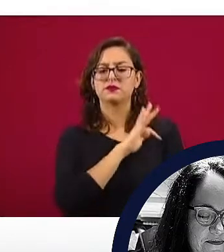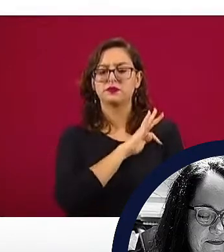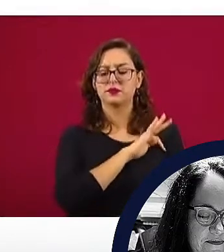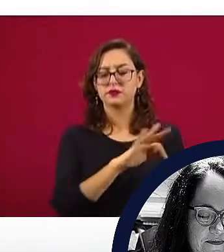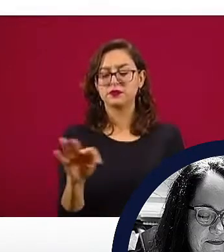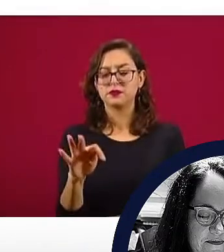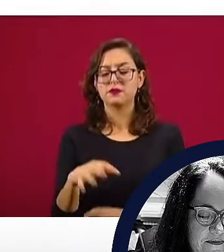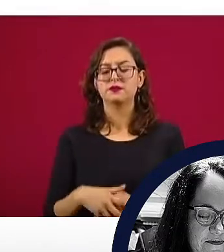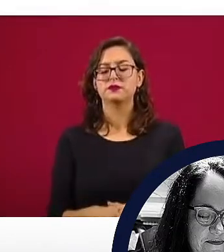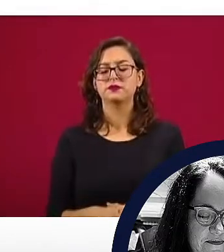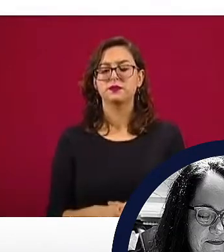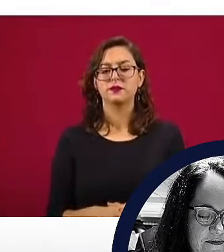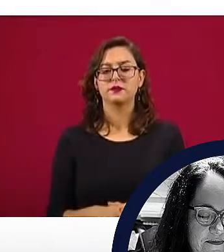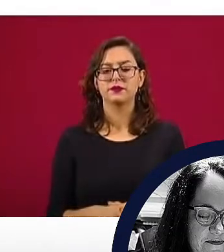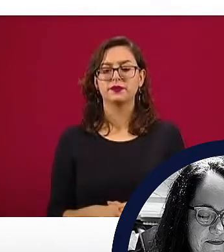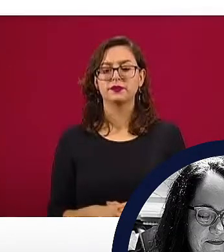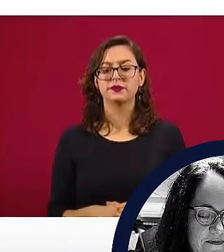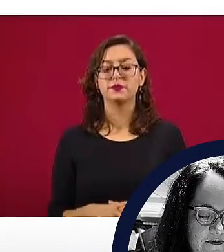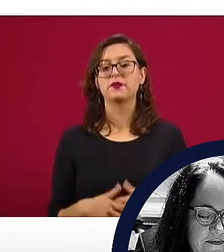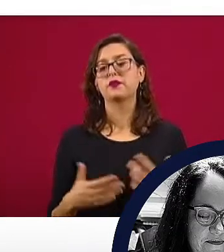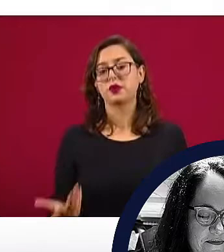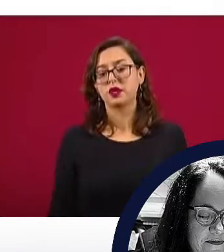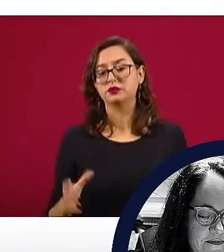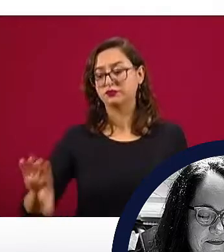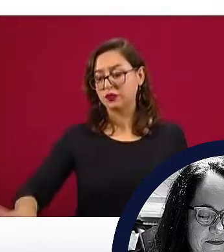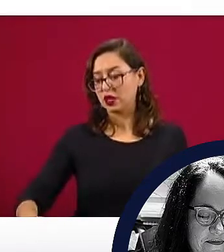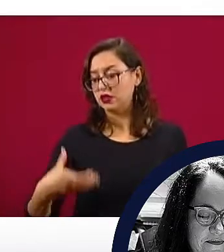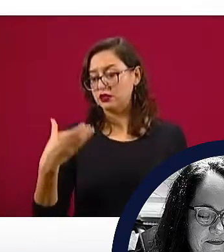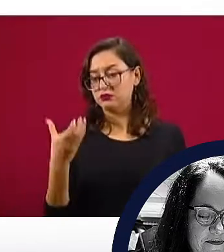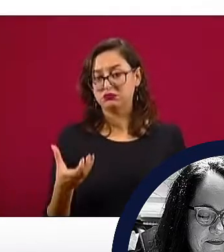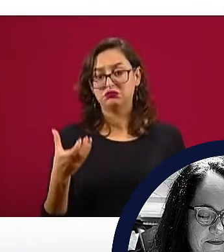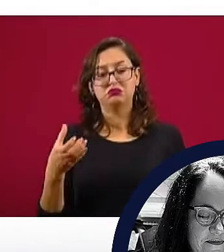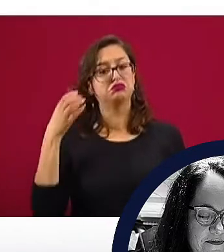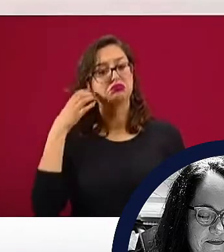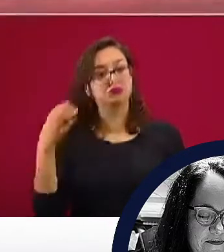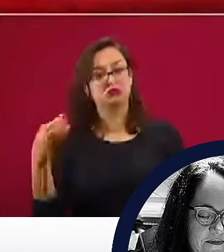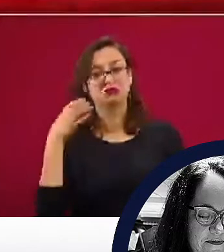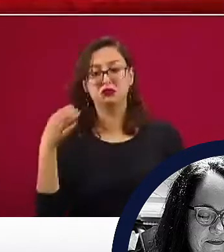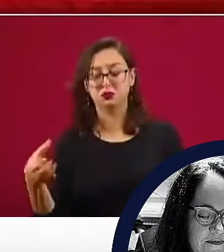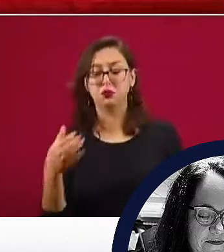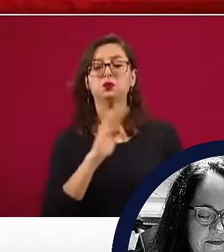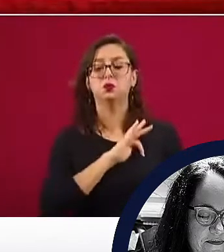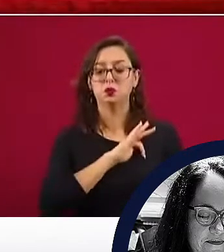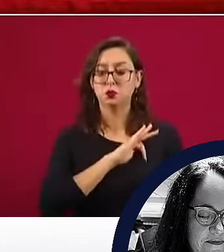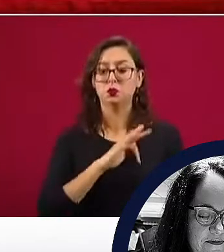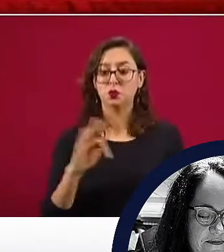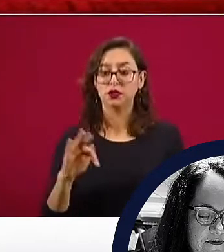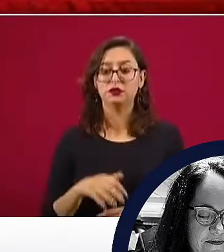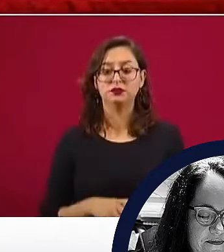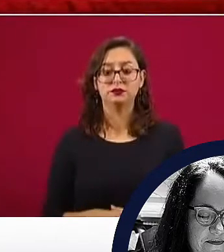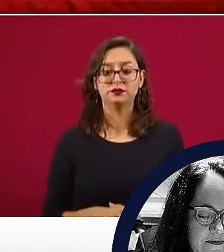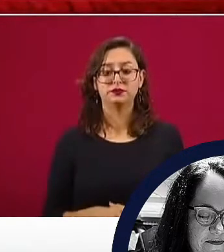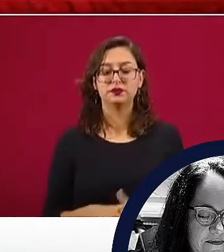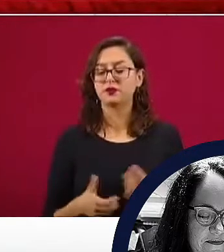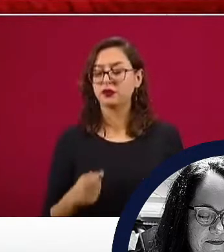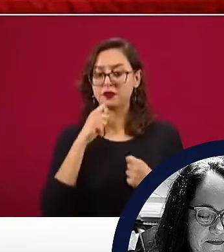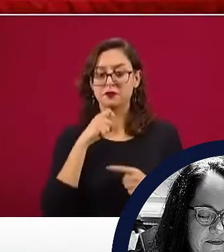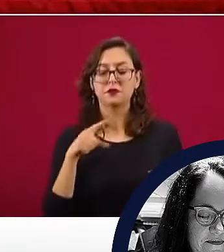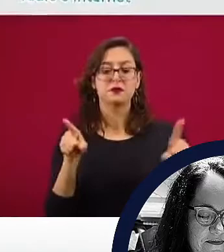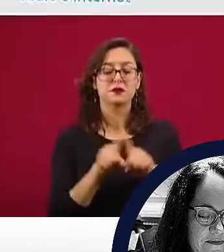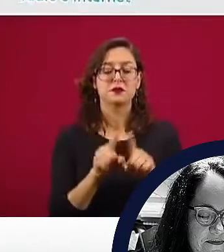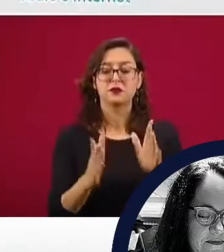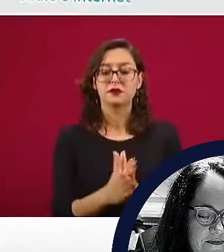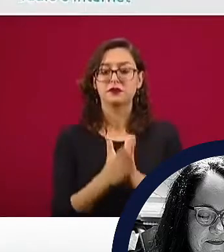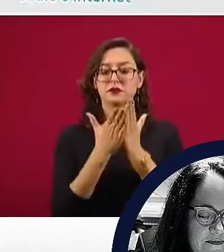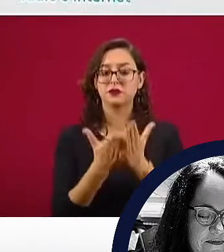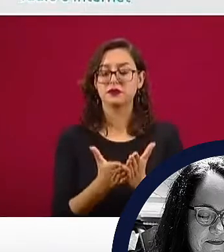grande. Entonces, bueno, pues no tengo una solución, ánimo, los que puedan, tengan tiempo y puedan contratar a alguien